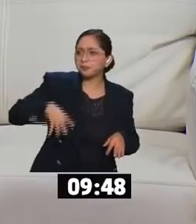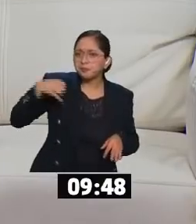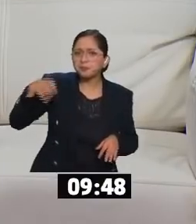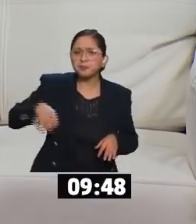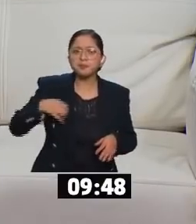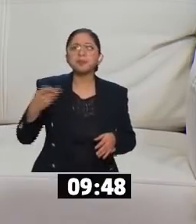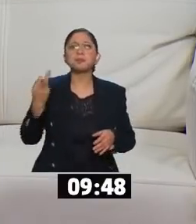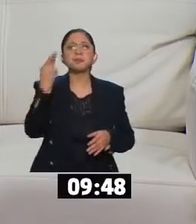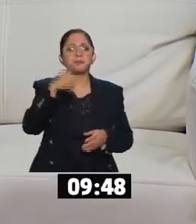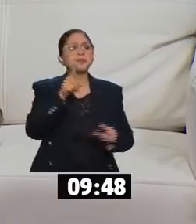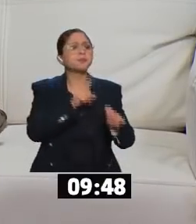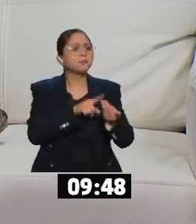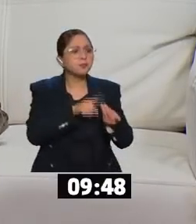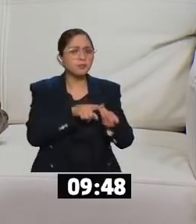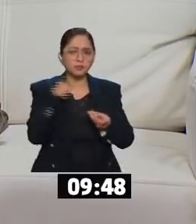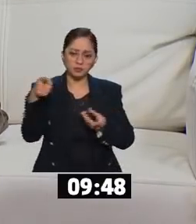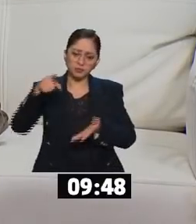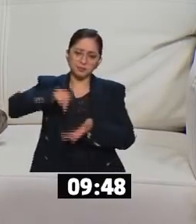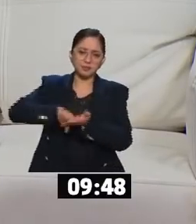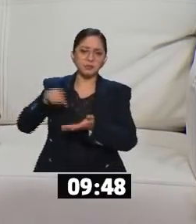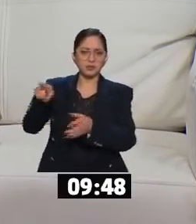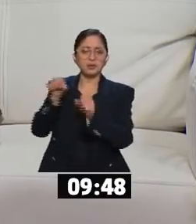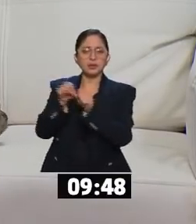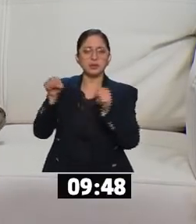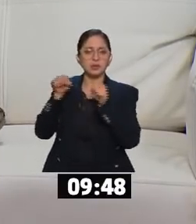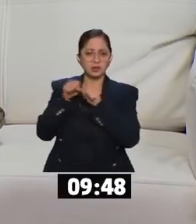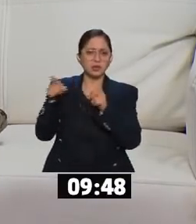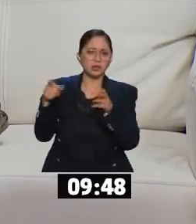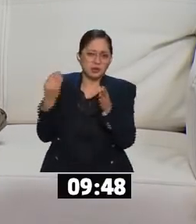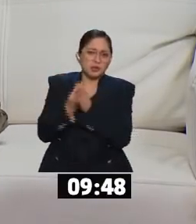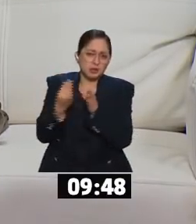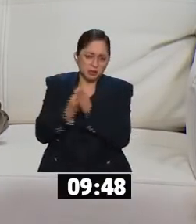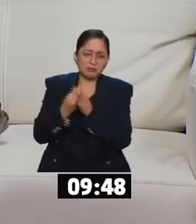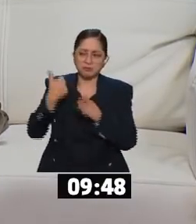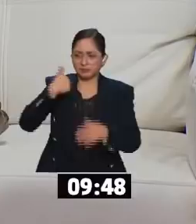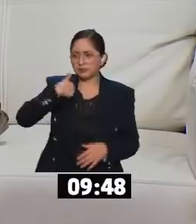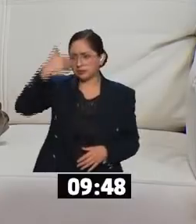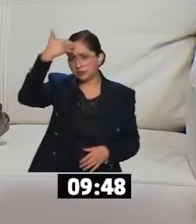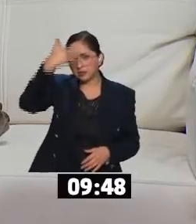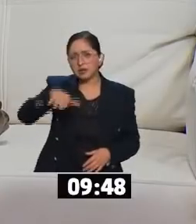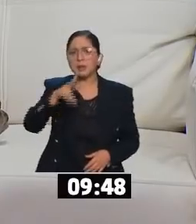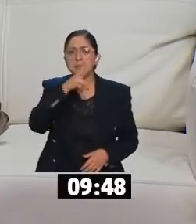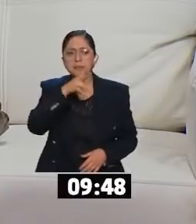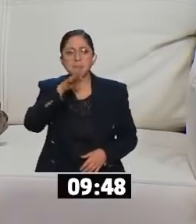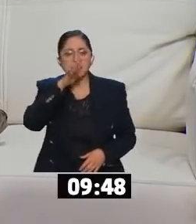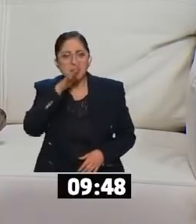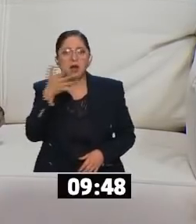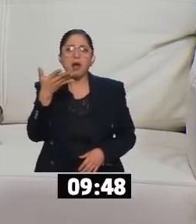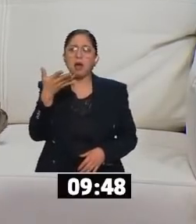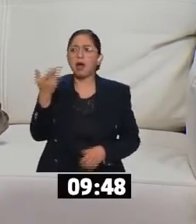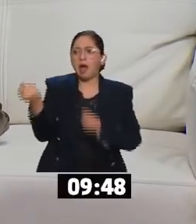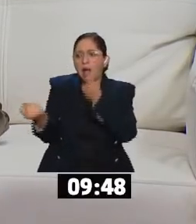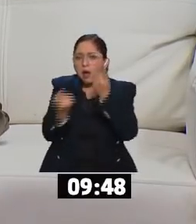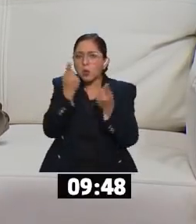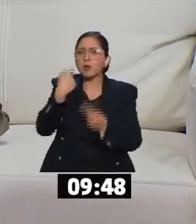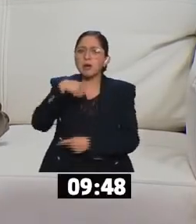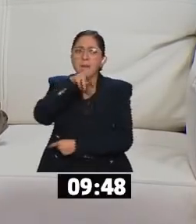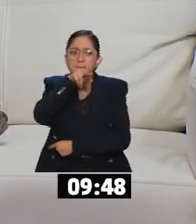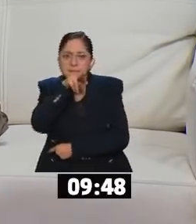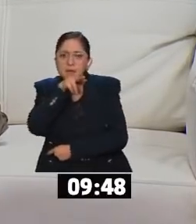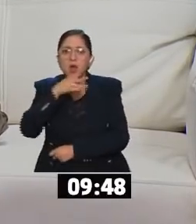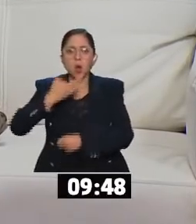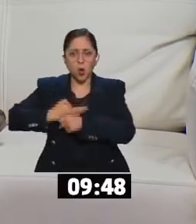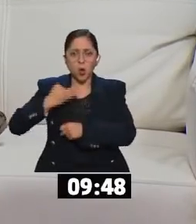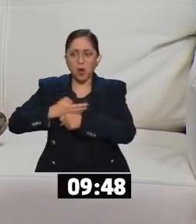el salón de clases. Y claro que todos los papás, yo comprendo, deben tener problemas, temores. Estamos en una tercera ola.